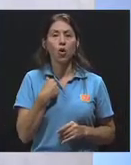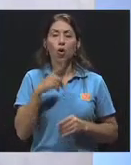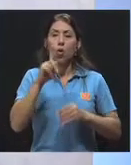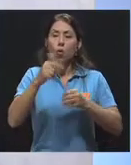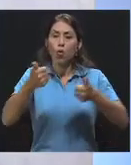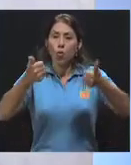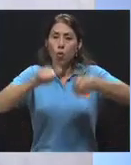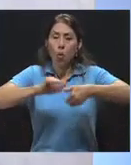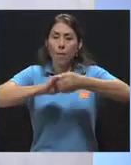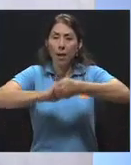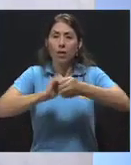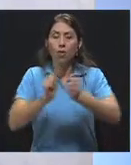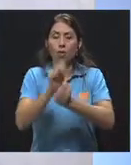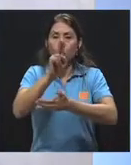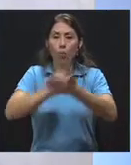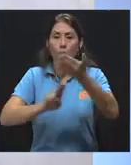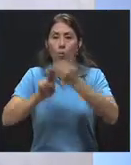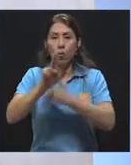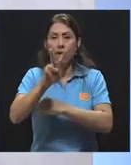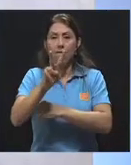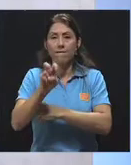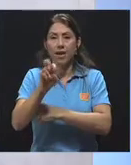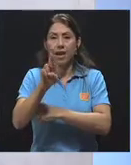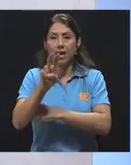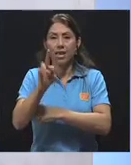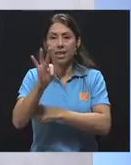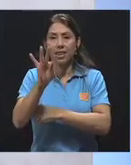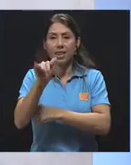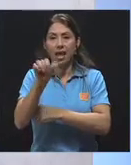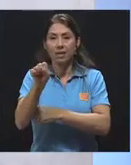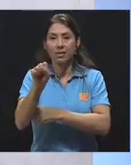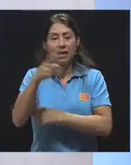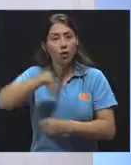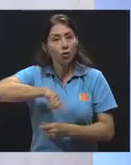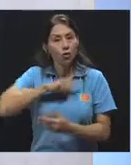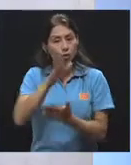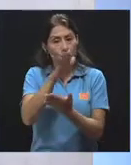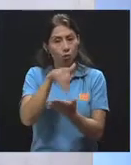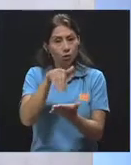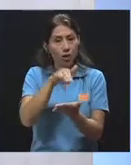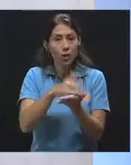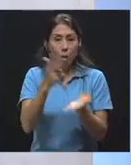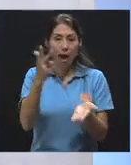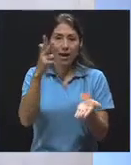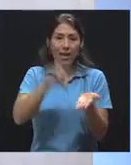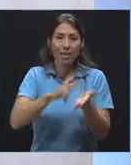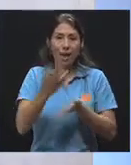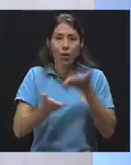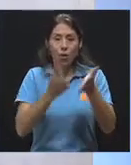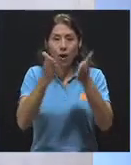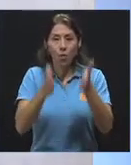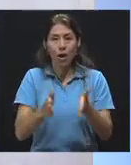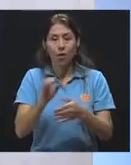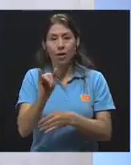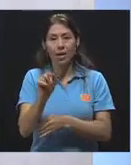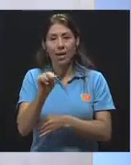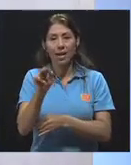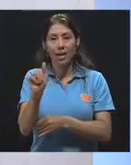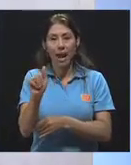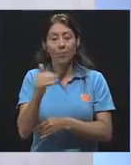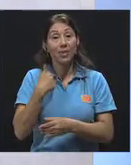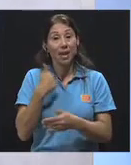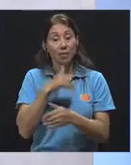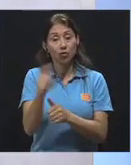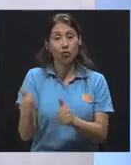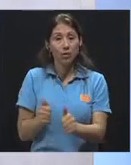tenemos un convenio con la Veritas, somos un centro acreditado y colaborador de Lina y tenemos todo el respaldo